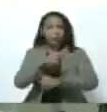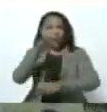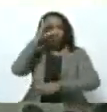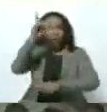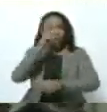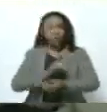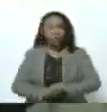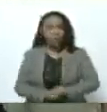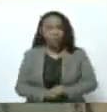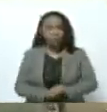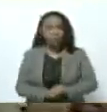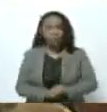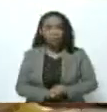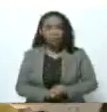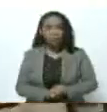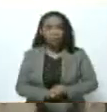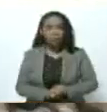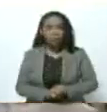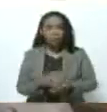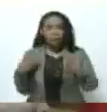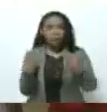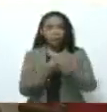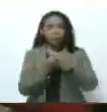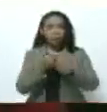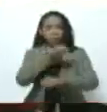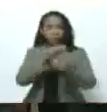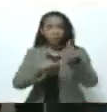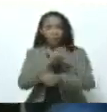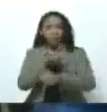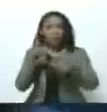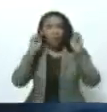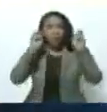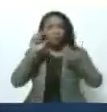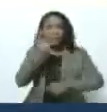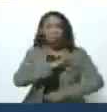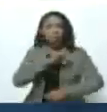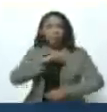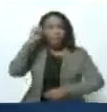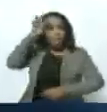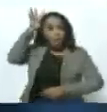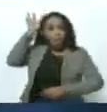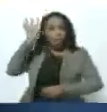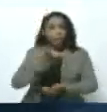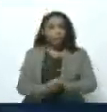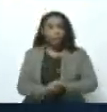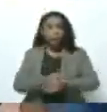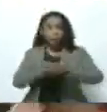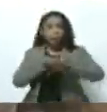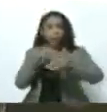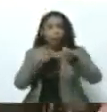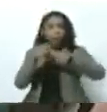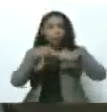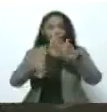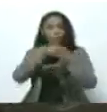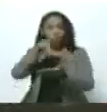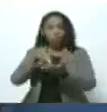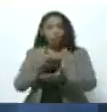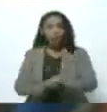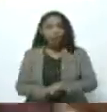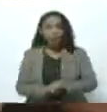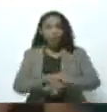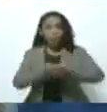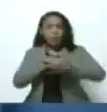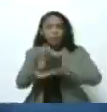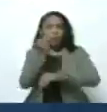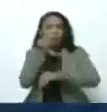de la República, Delcy Rodríguez, en compañía del vicepresidente para el área social, Mervin Maldonado, la ministra de Comercio Nacional, Delis Álvarez, y el ministro